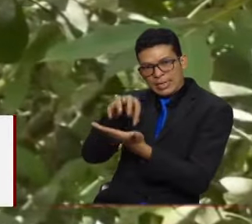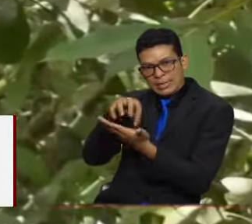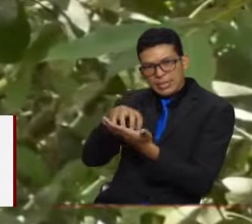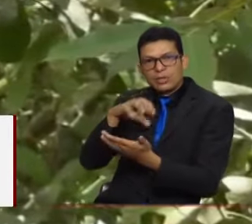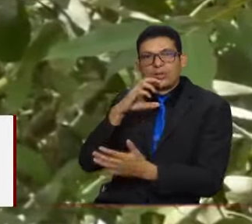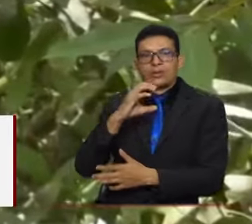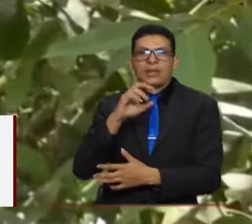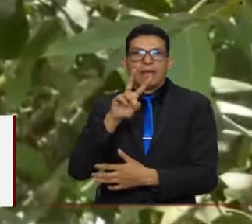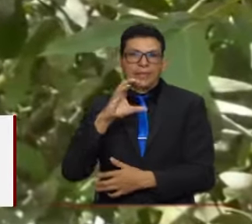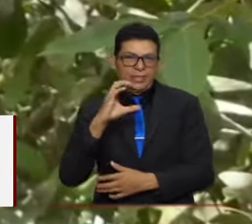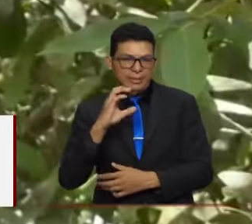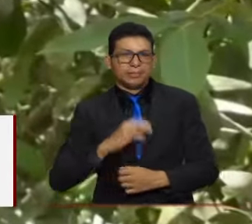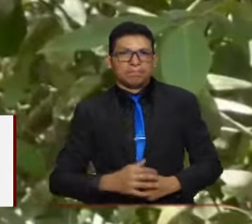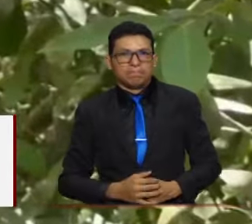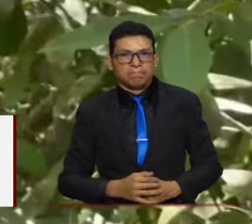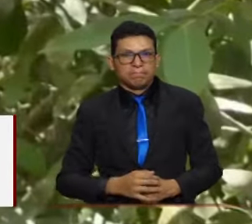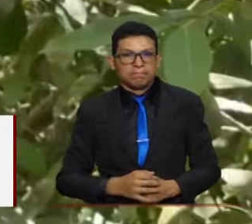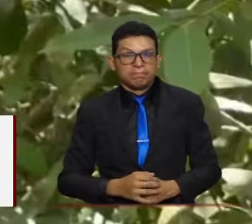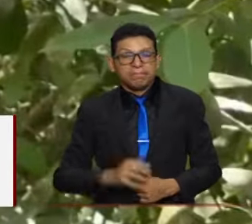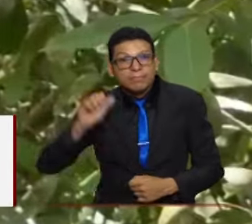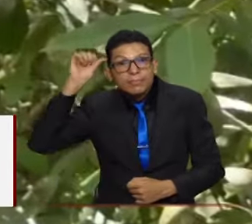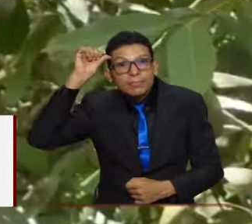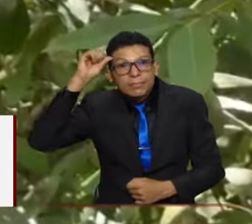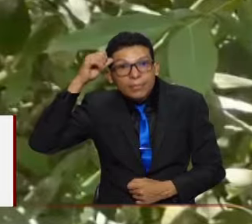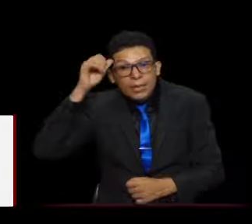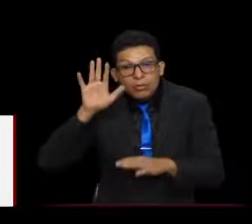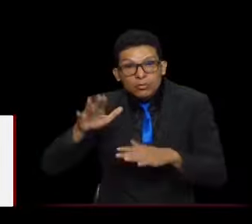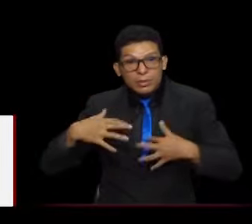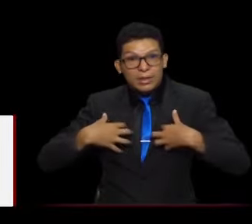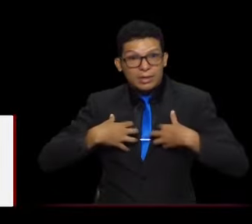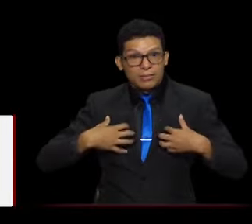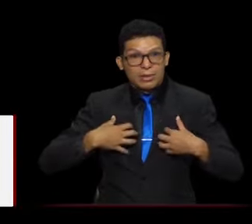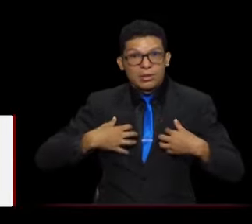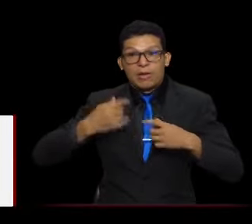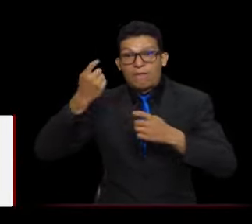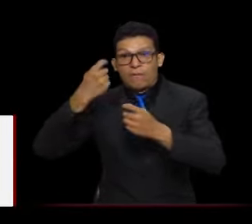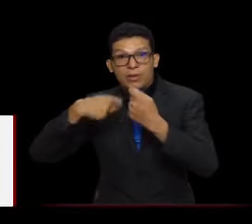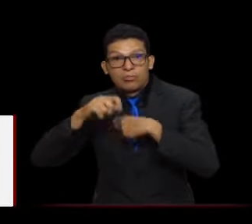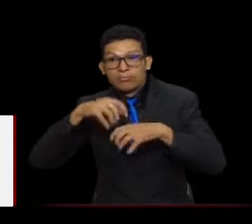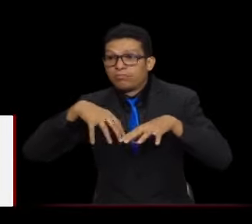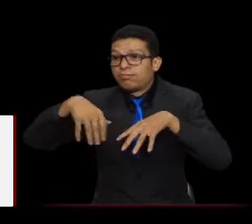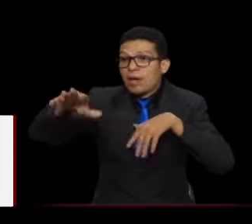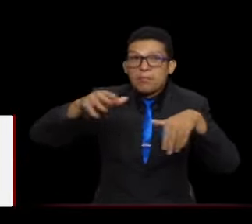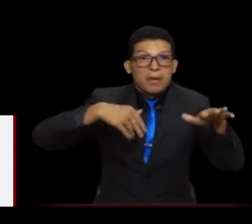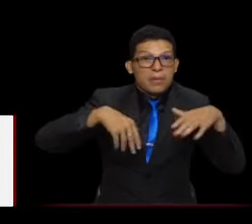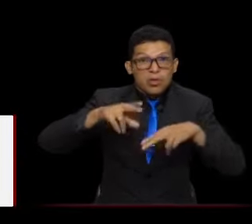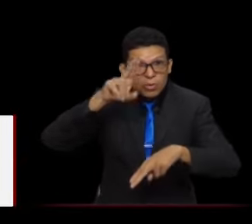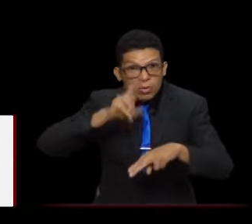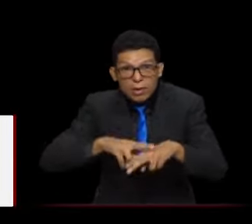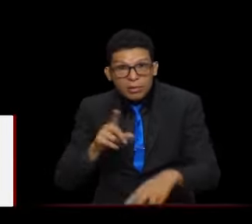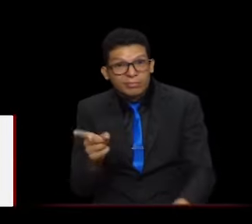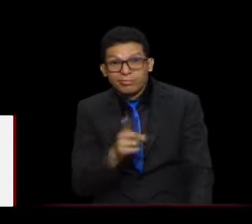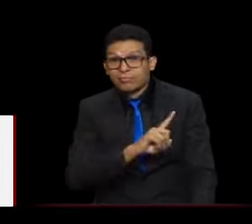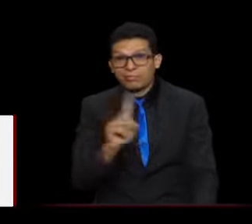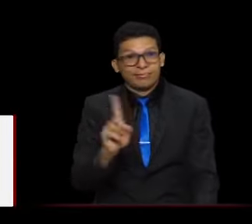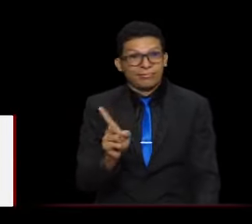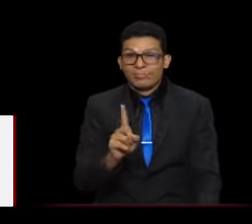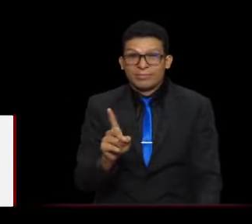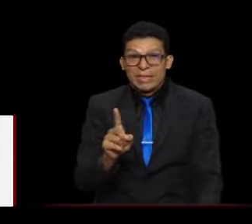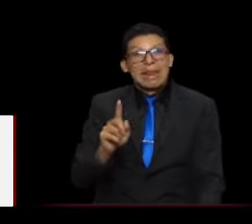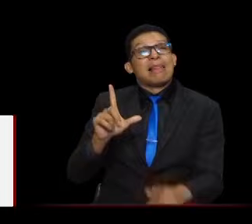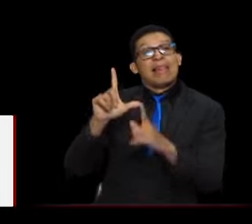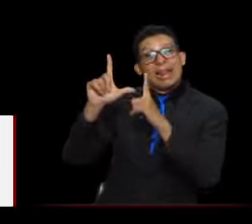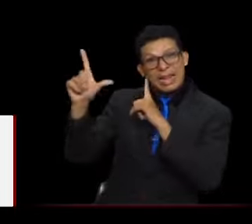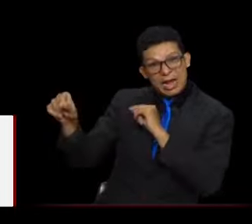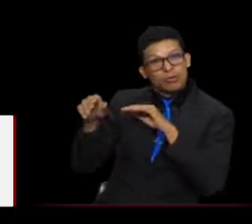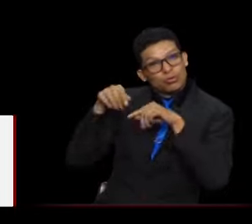Silvestre. Es importante recordar que estos animales no tienen distribución natural en la zona y que fueron dispuestos